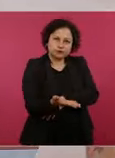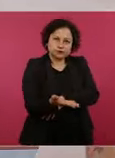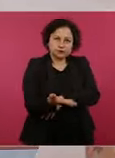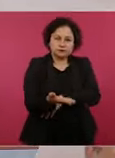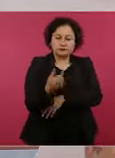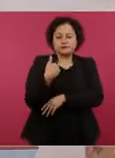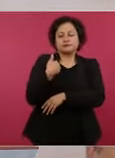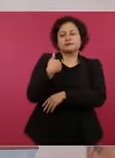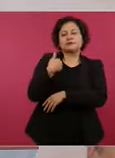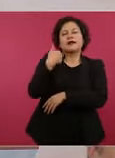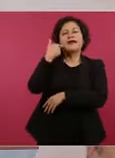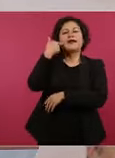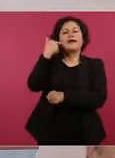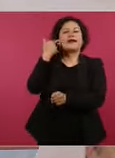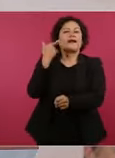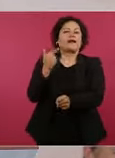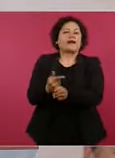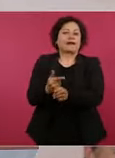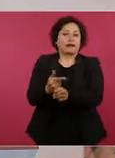sospecha,